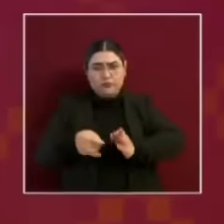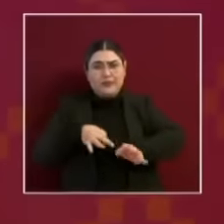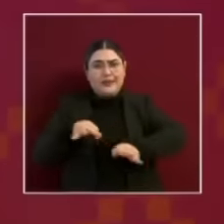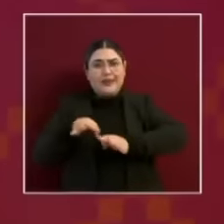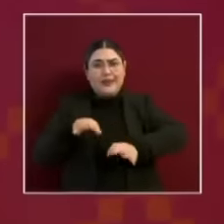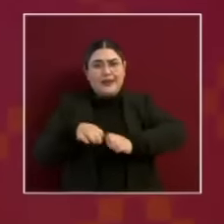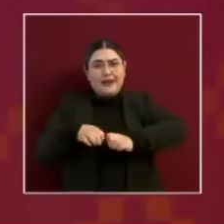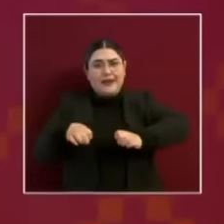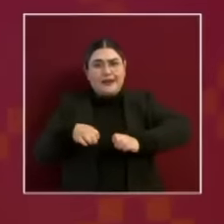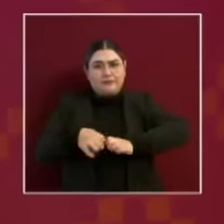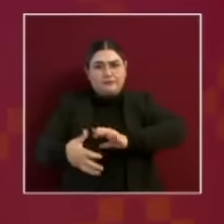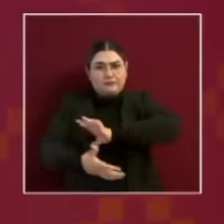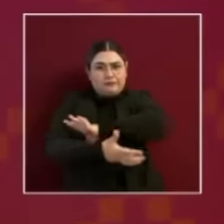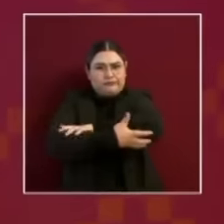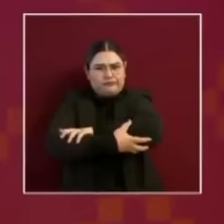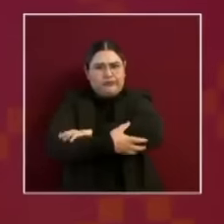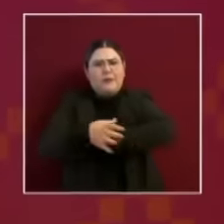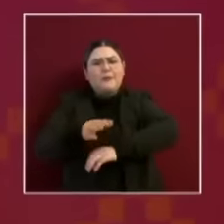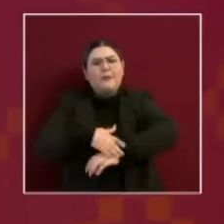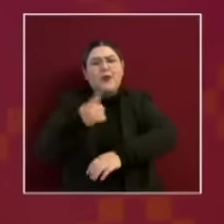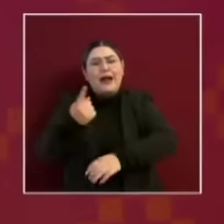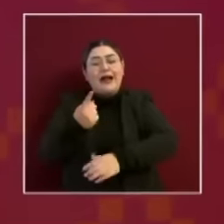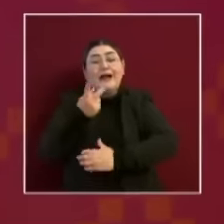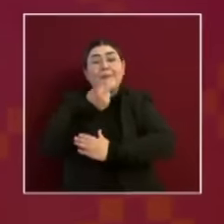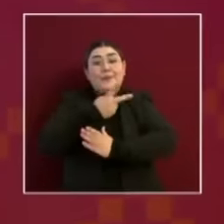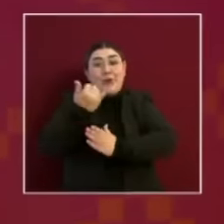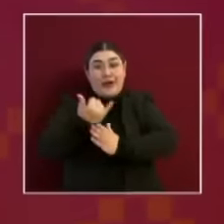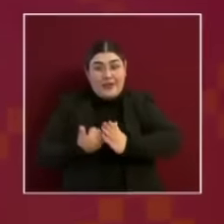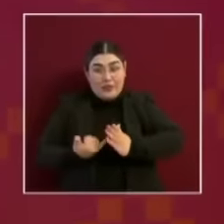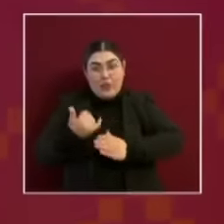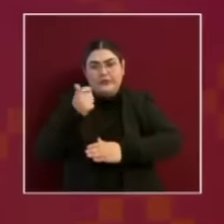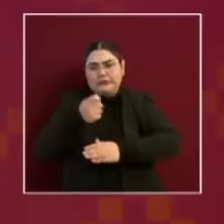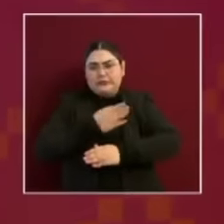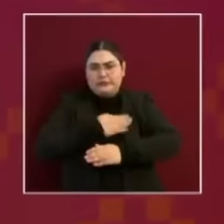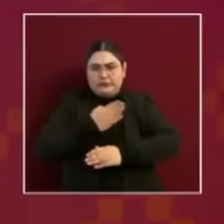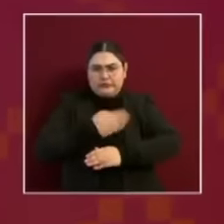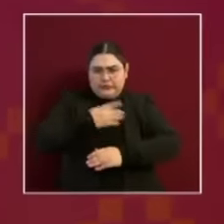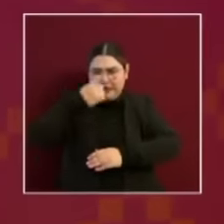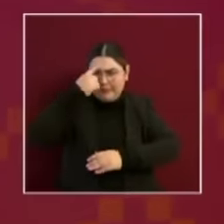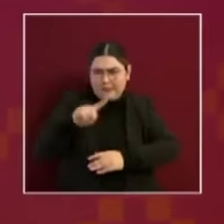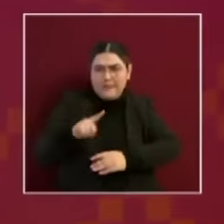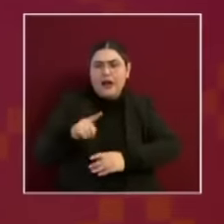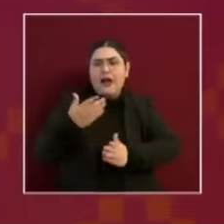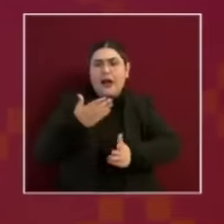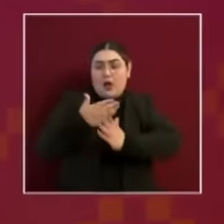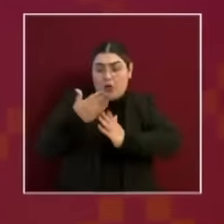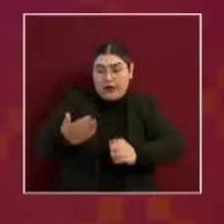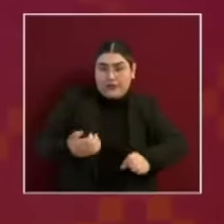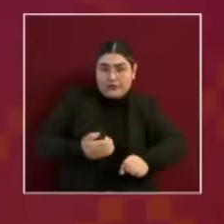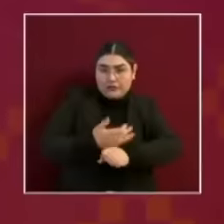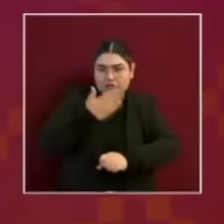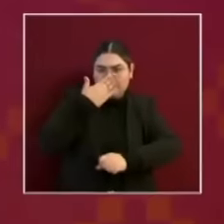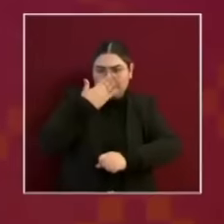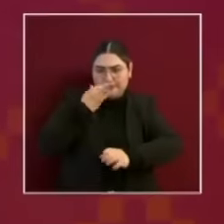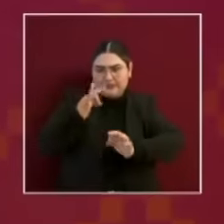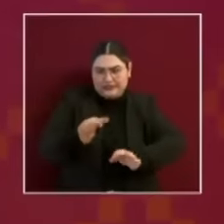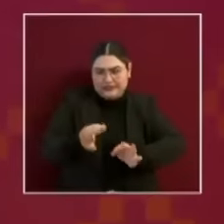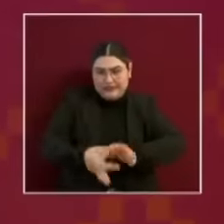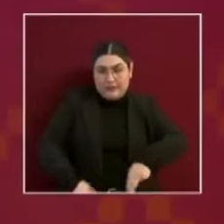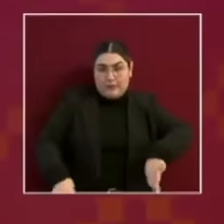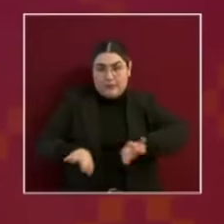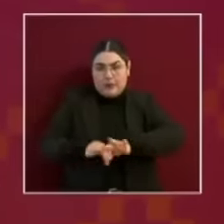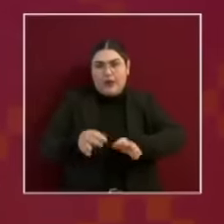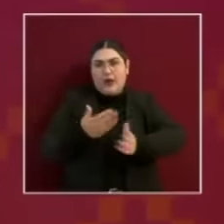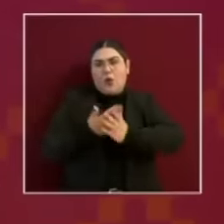replicable al final de cuentas. Sonora está siendo la punta de lanza de este proyecto, que ya